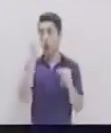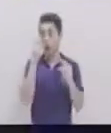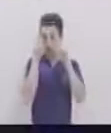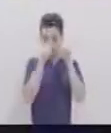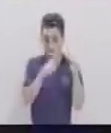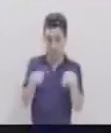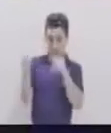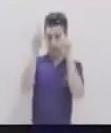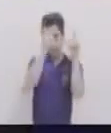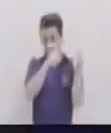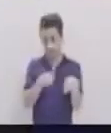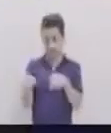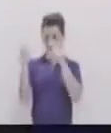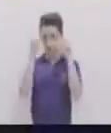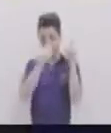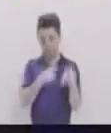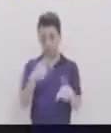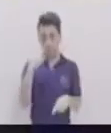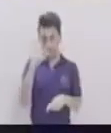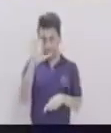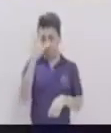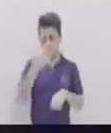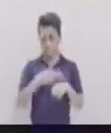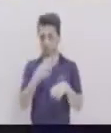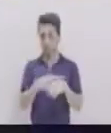ojos, 5 veces. Empecemos.